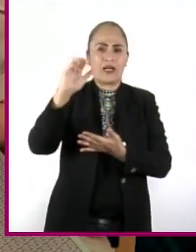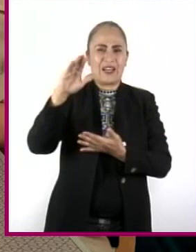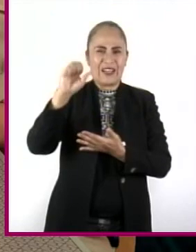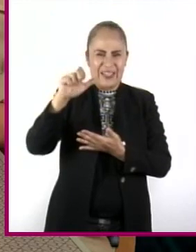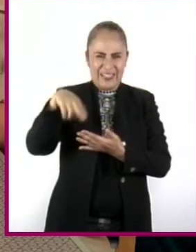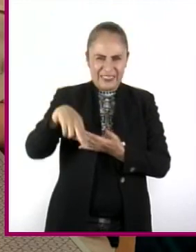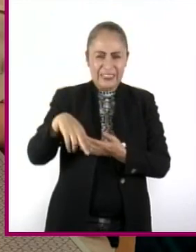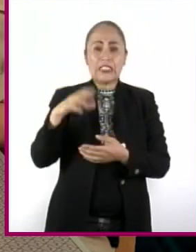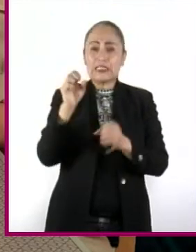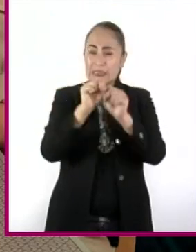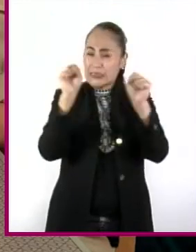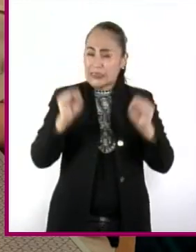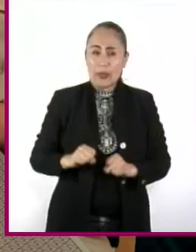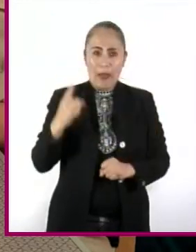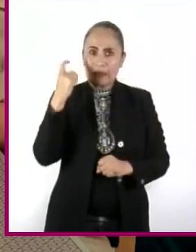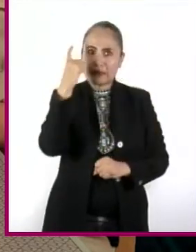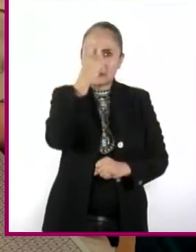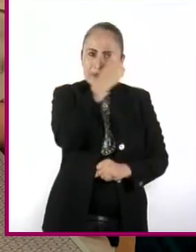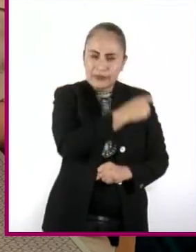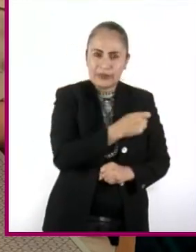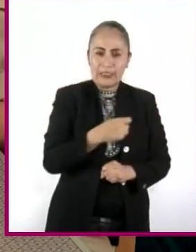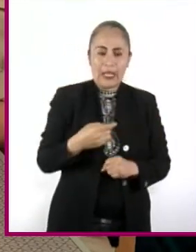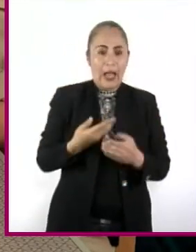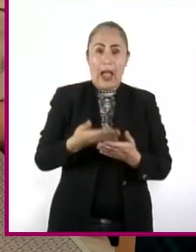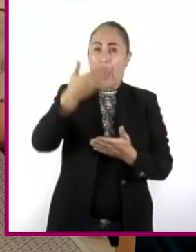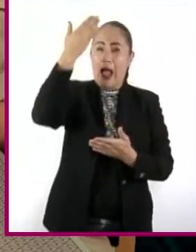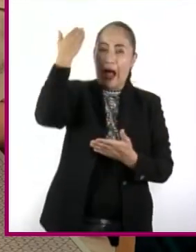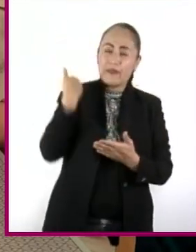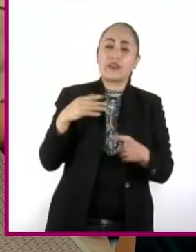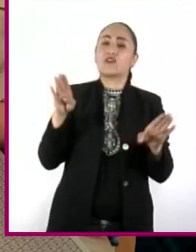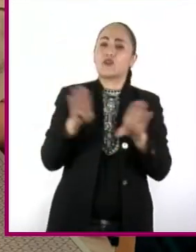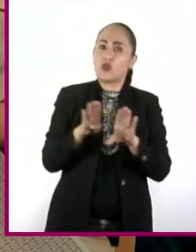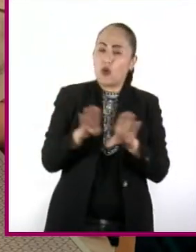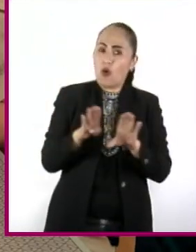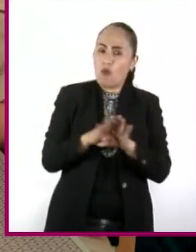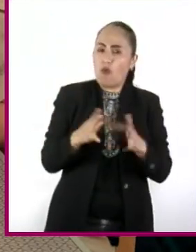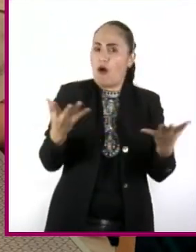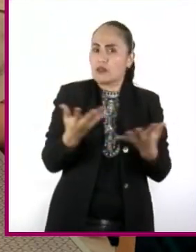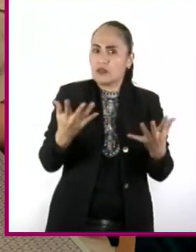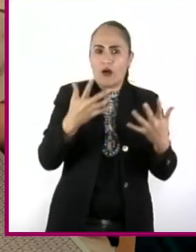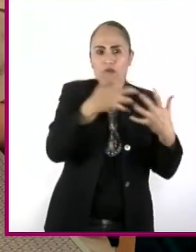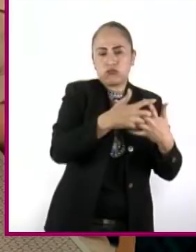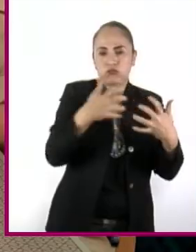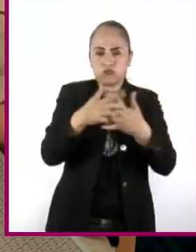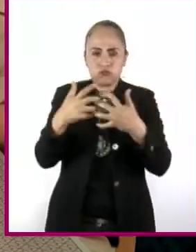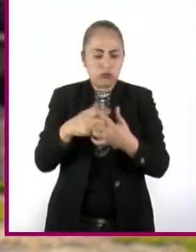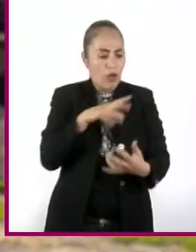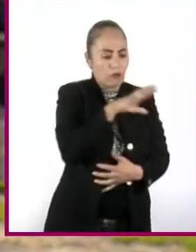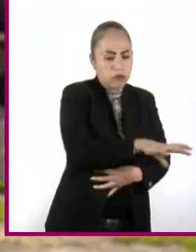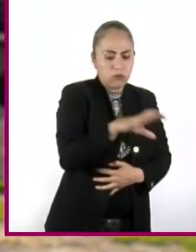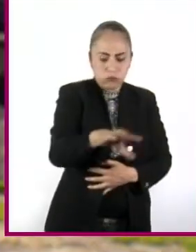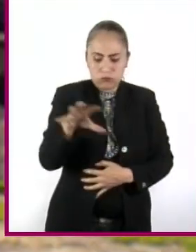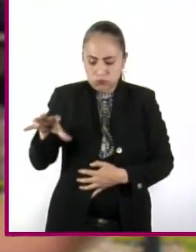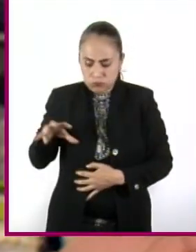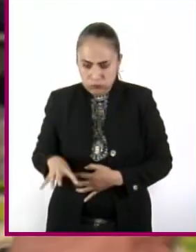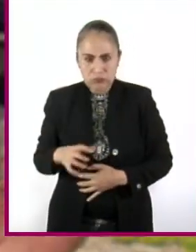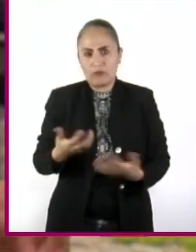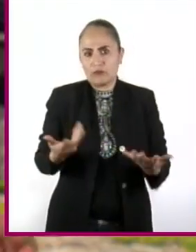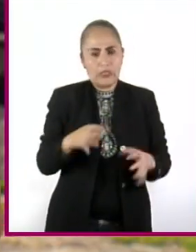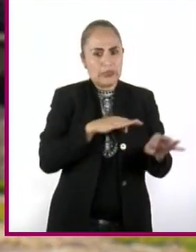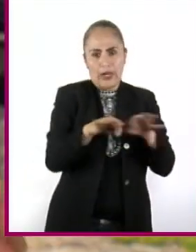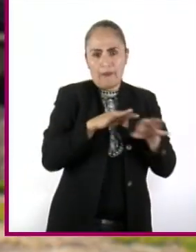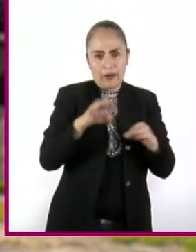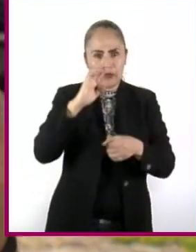cómo funcionaba la sociedad de aquí en la época prehispánica. Cada sector de la sociedad tenía una función. A su vez,